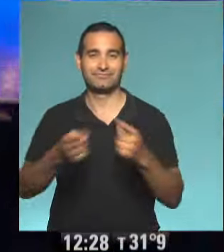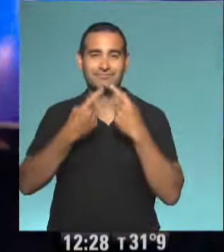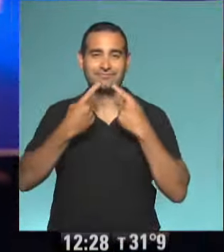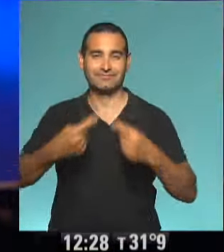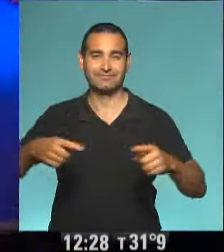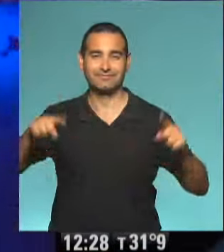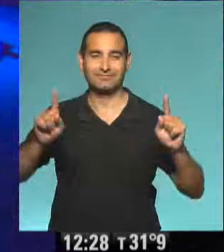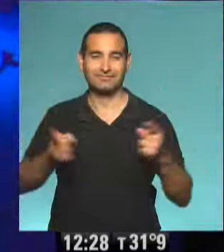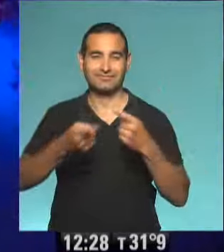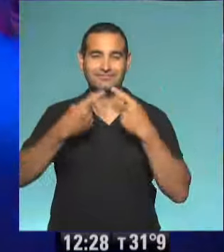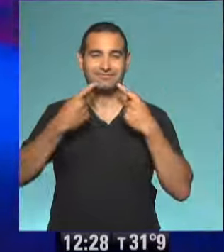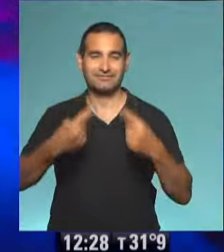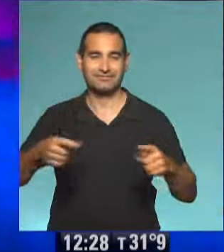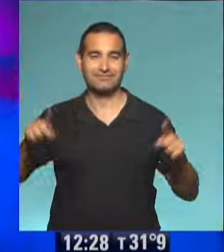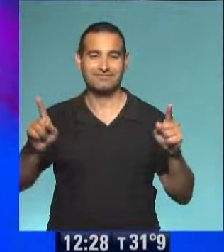todo con un bam